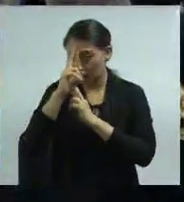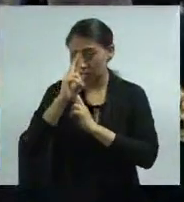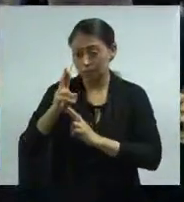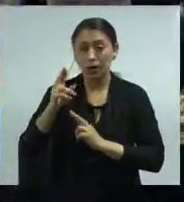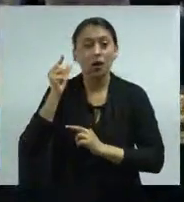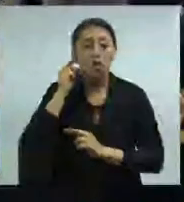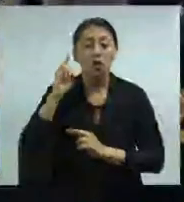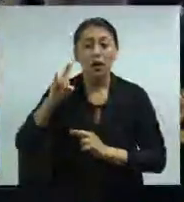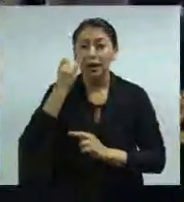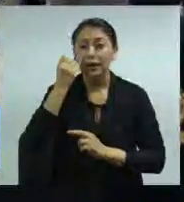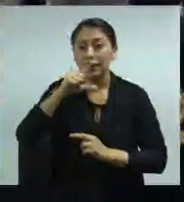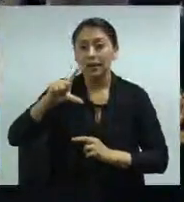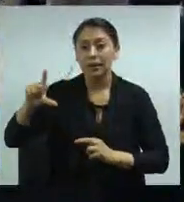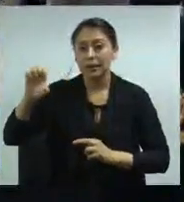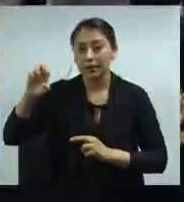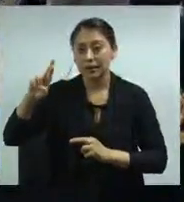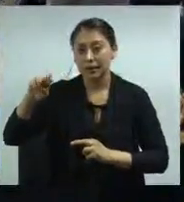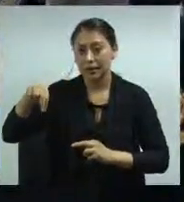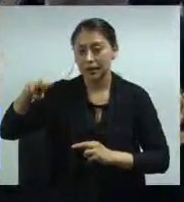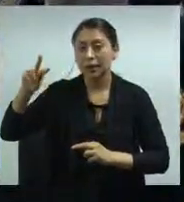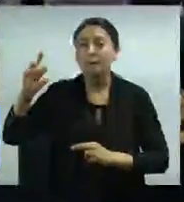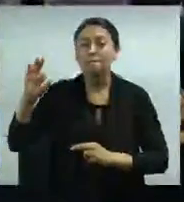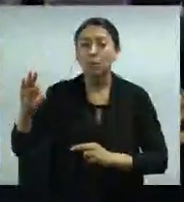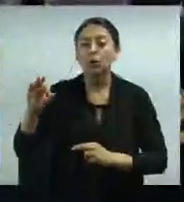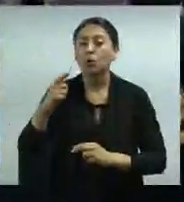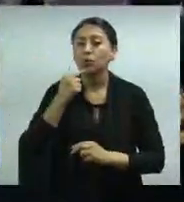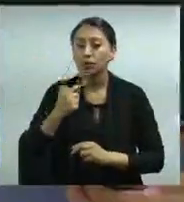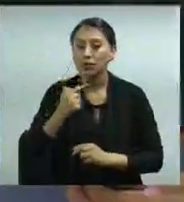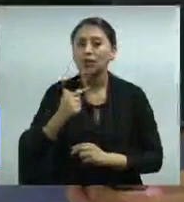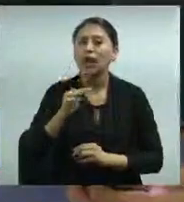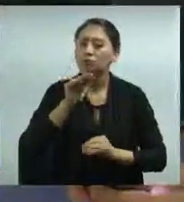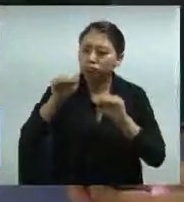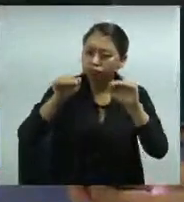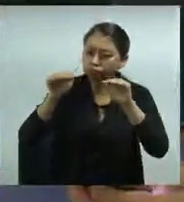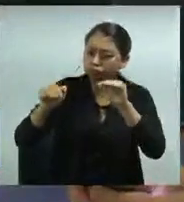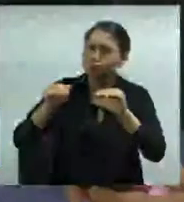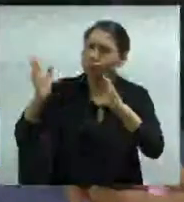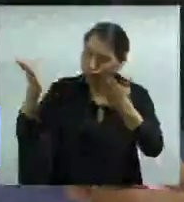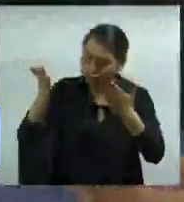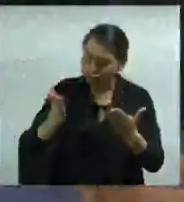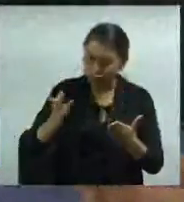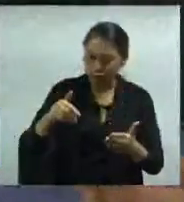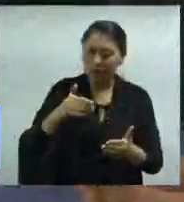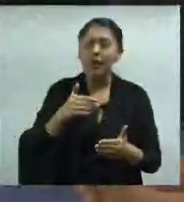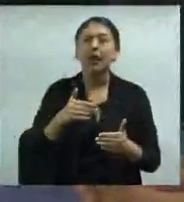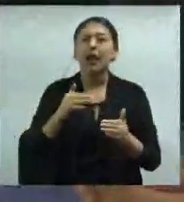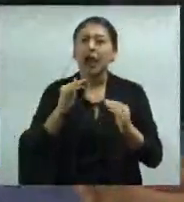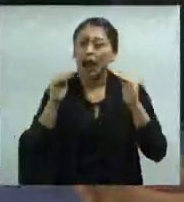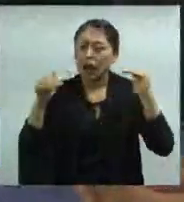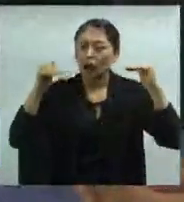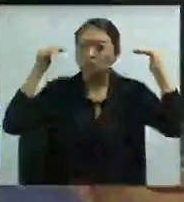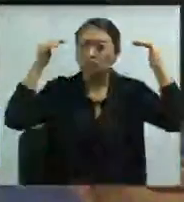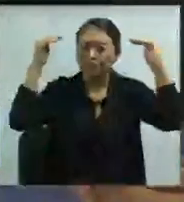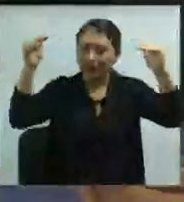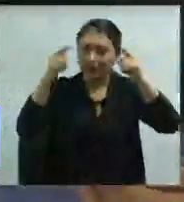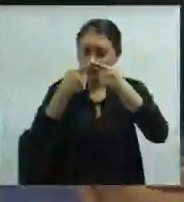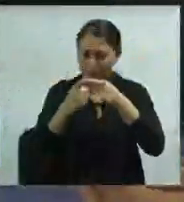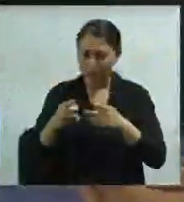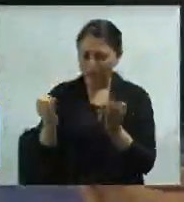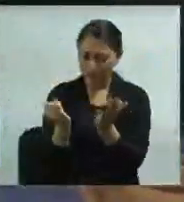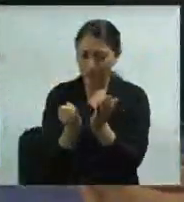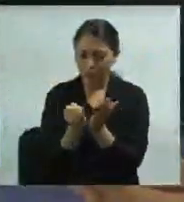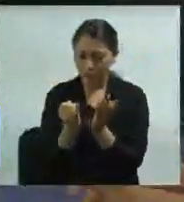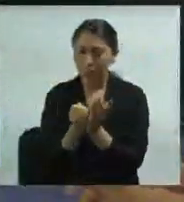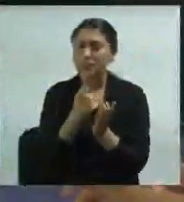Guillermo, decía de citar a las autoridades. Yo me quisiera sumar a que pudiera también venir